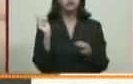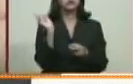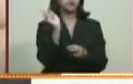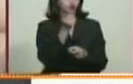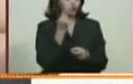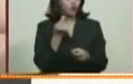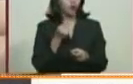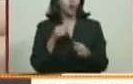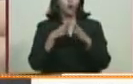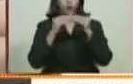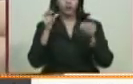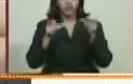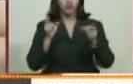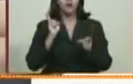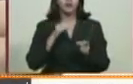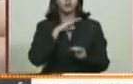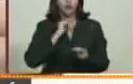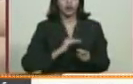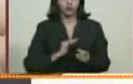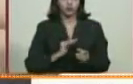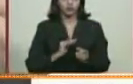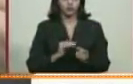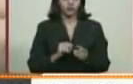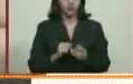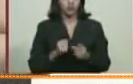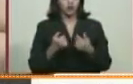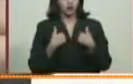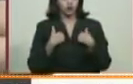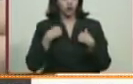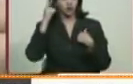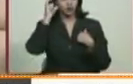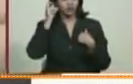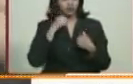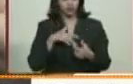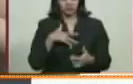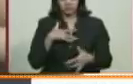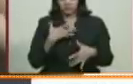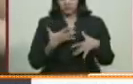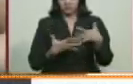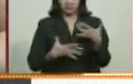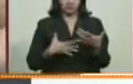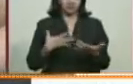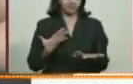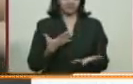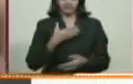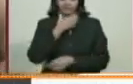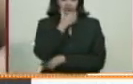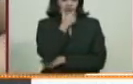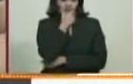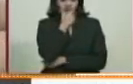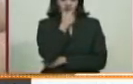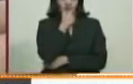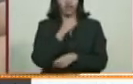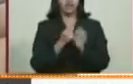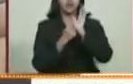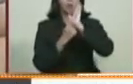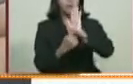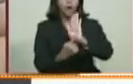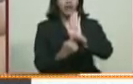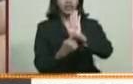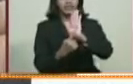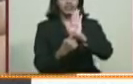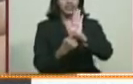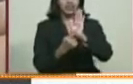O sea, yo cuando escucho eso, es repugnante. No, que nos muestren las pruebas. Entonces las pruebas que son los